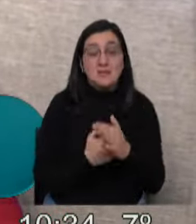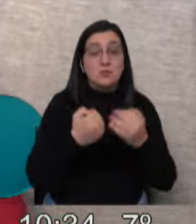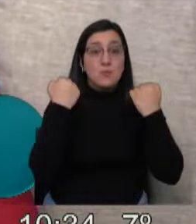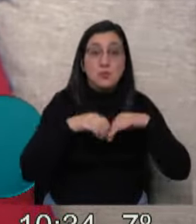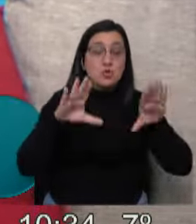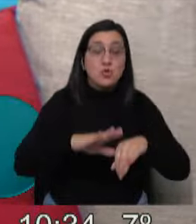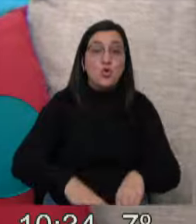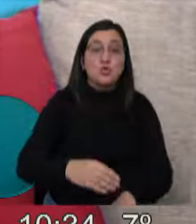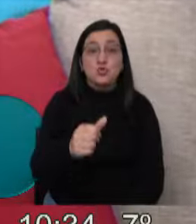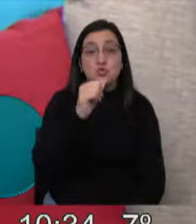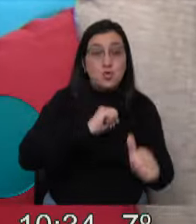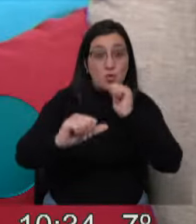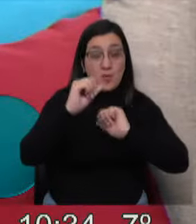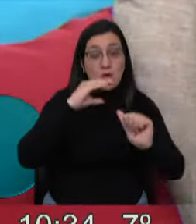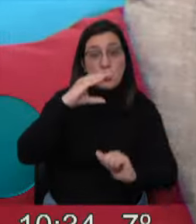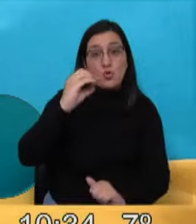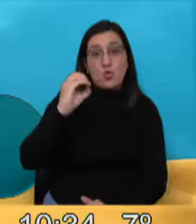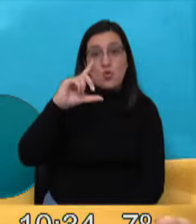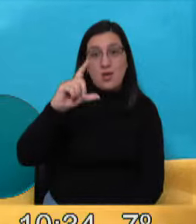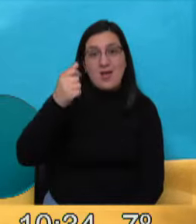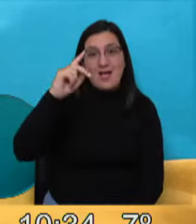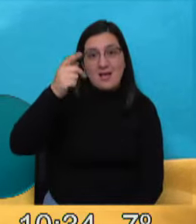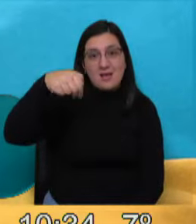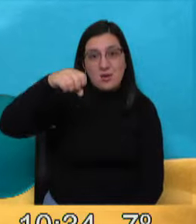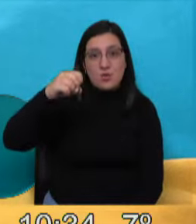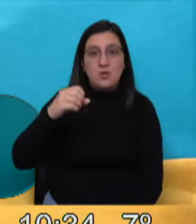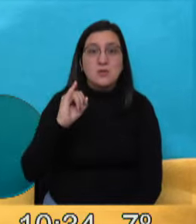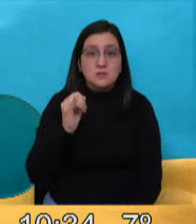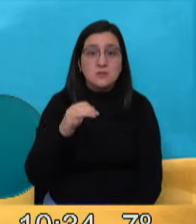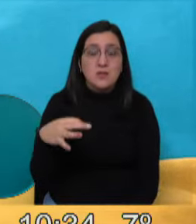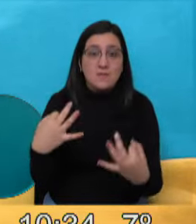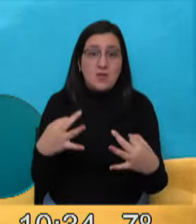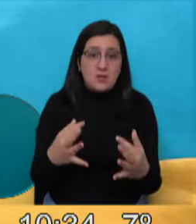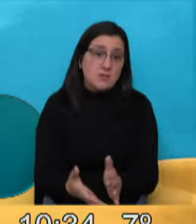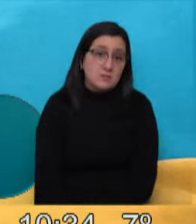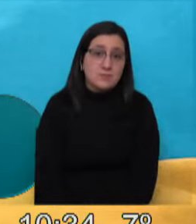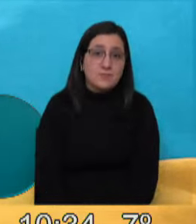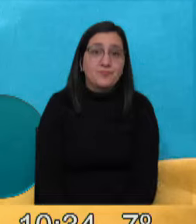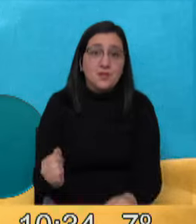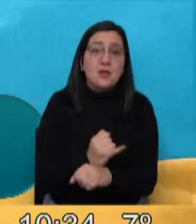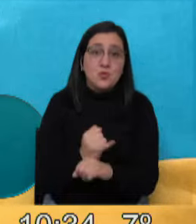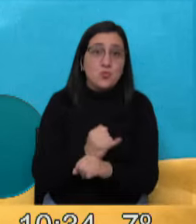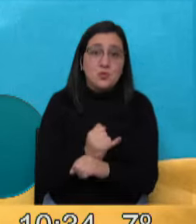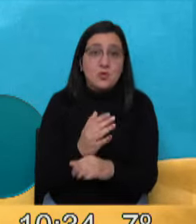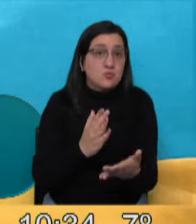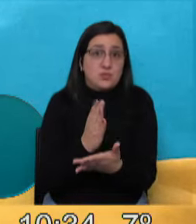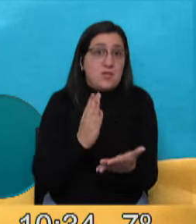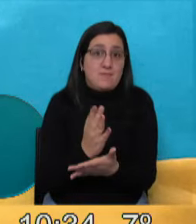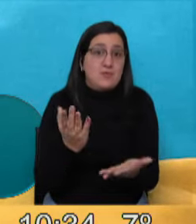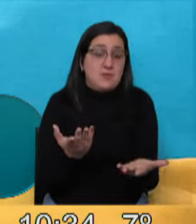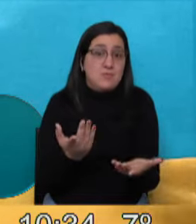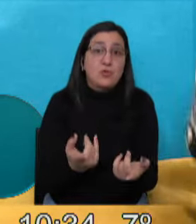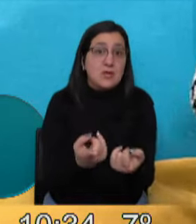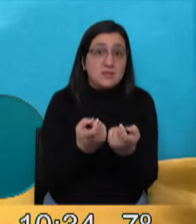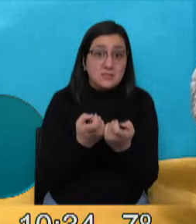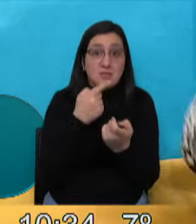están consumiendo, te están promocionando que consumas ese tipo de cosas. Me encanta, sí, real, totalmente. La industria se mete, como siempre, porque hay necesidades